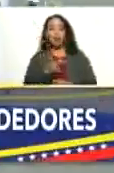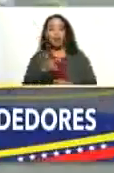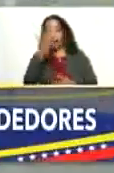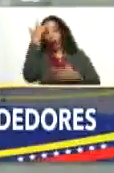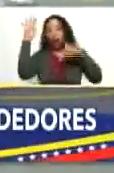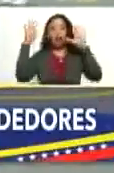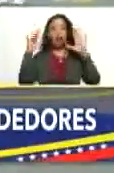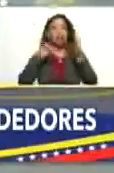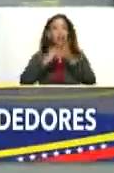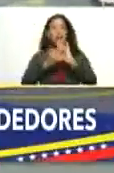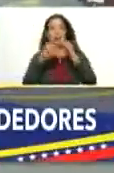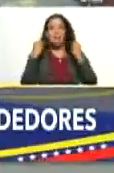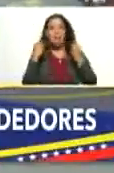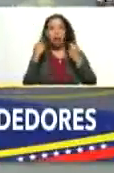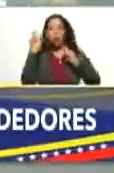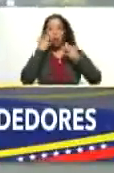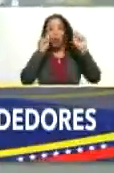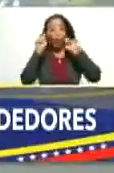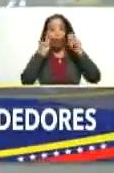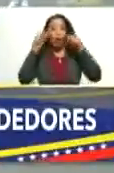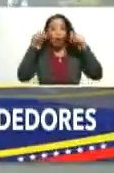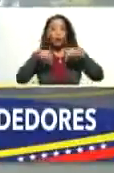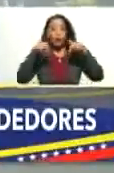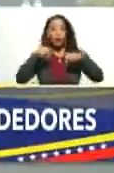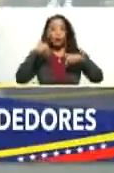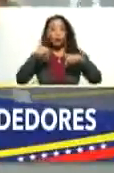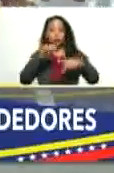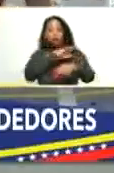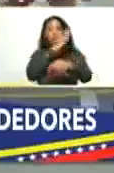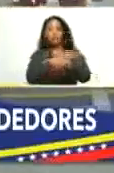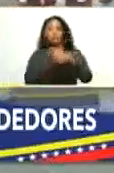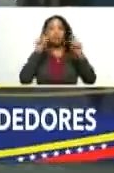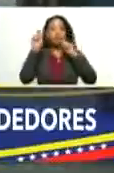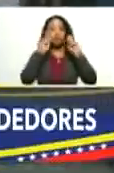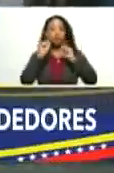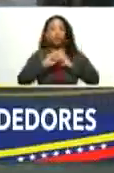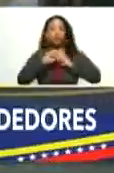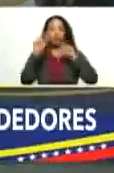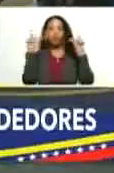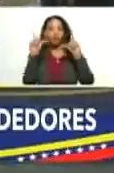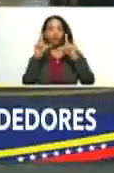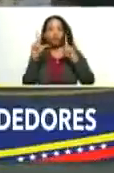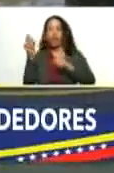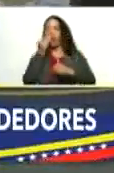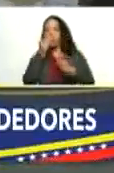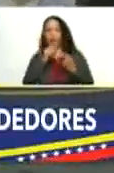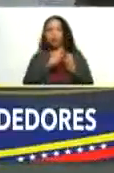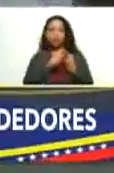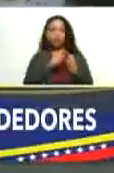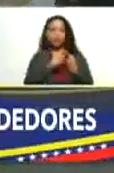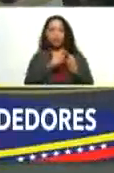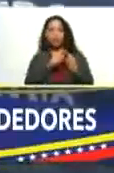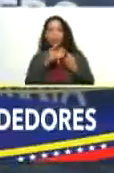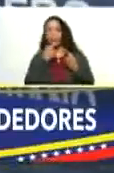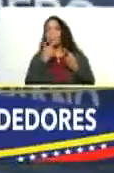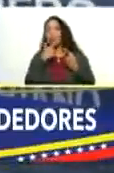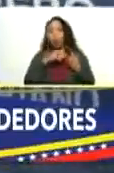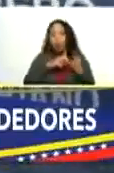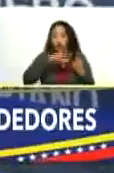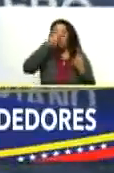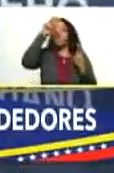instrumento para el turismo. Y este estado tiene un potencial turístico impresionante. Su gastronomía, sus hermosas